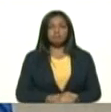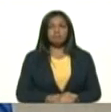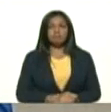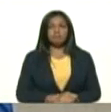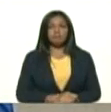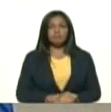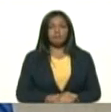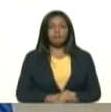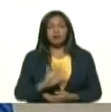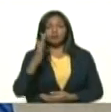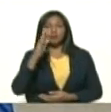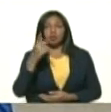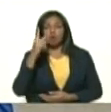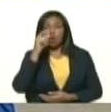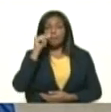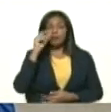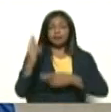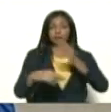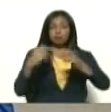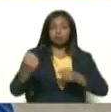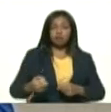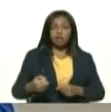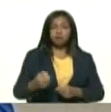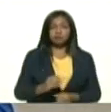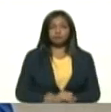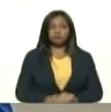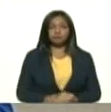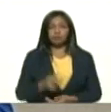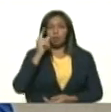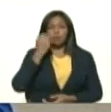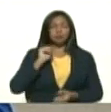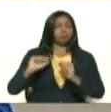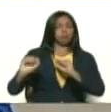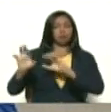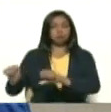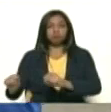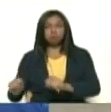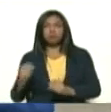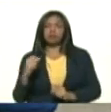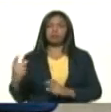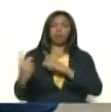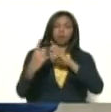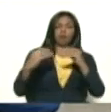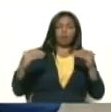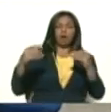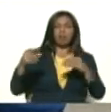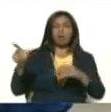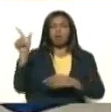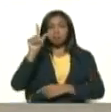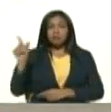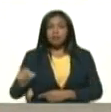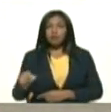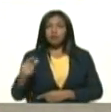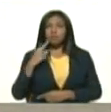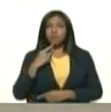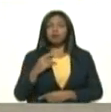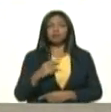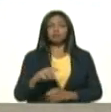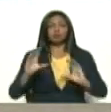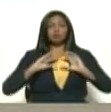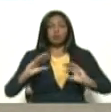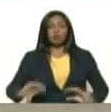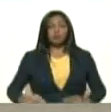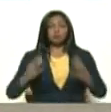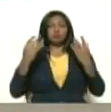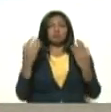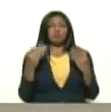Hay duda de que fue un revolucionario, de que fue un antiimperialista, de que enfrentó al Imperio Romano con su cuerpo, con sus manos,